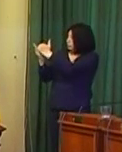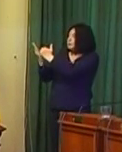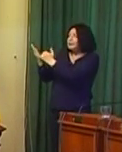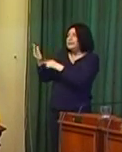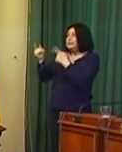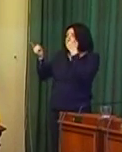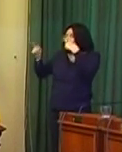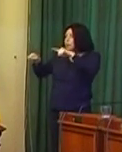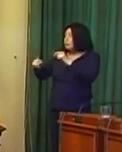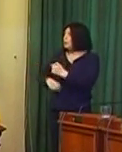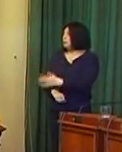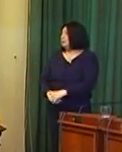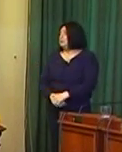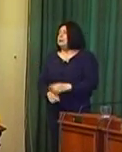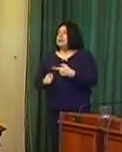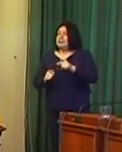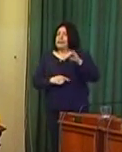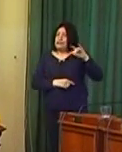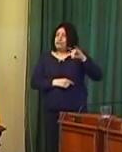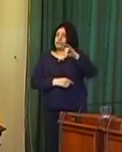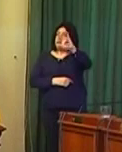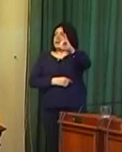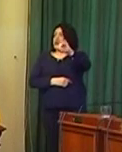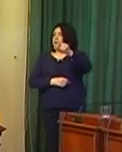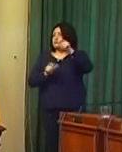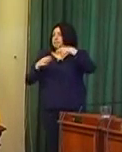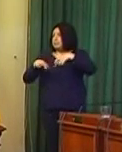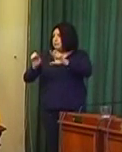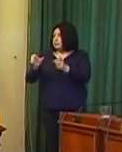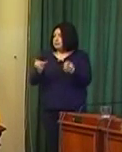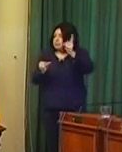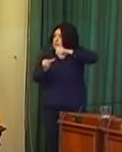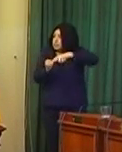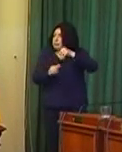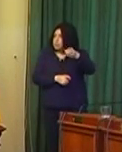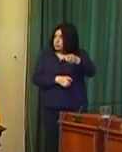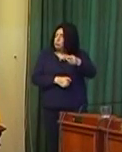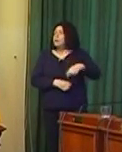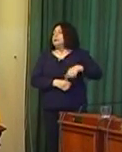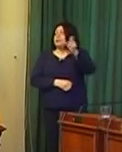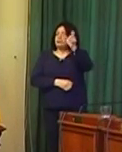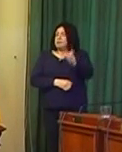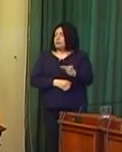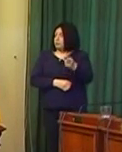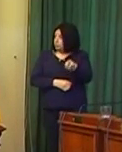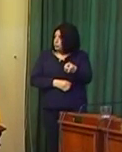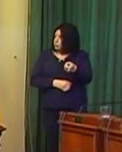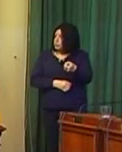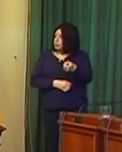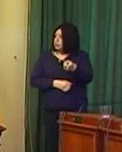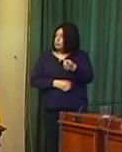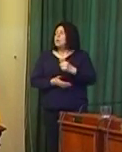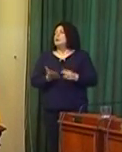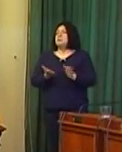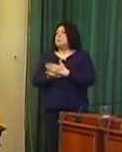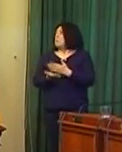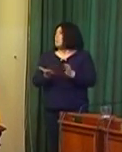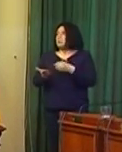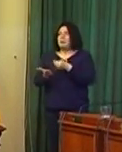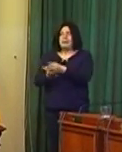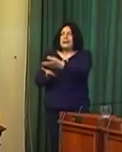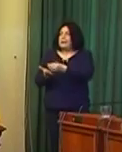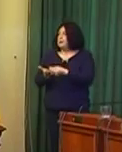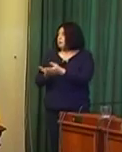acuerdo, debiendo precisar que el viaje que permite la participación del mencionado gerente en el evento mencionado no irrogará